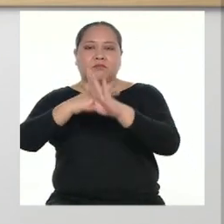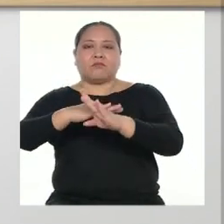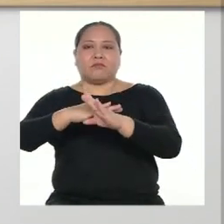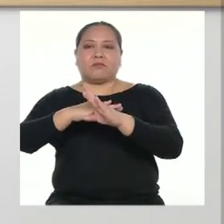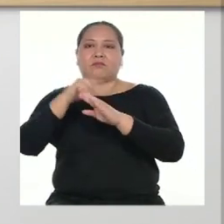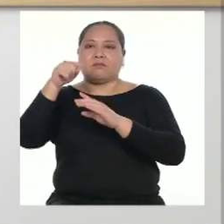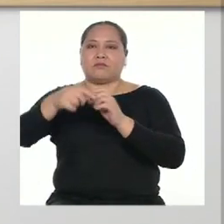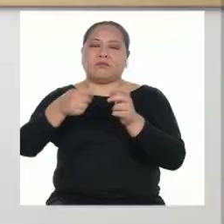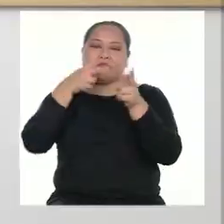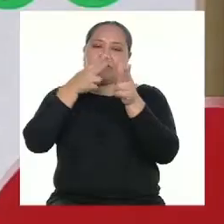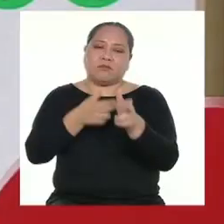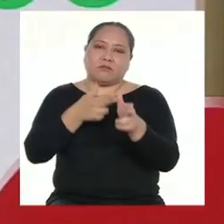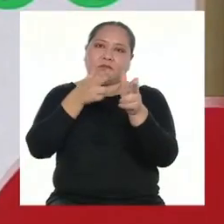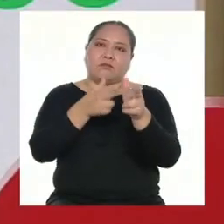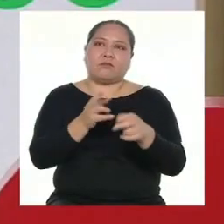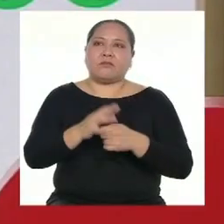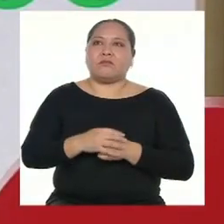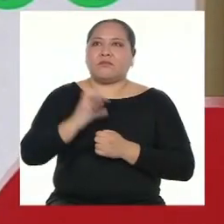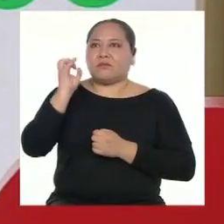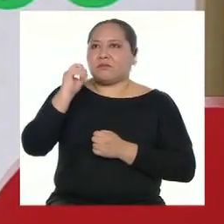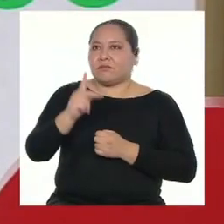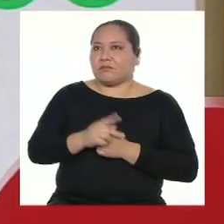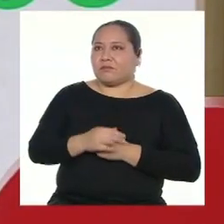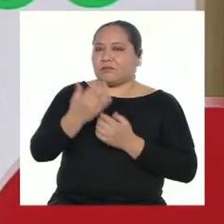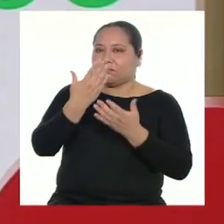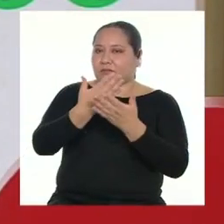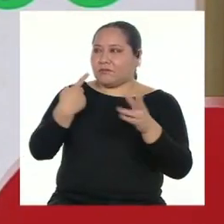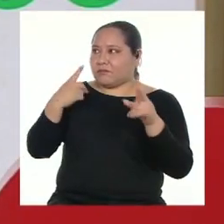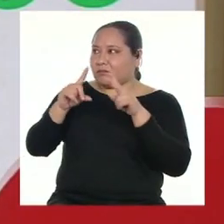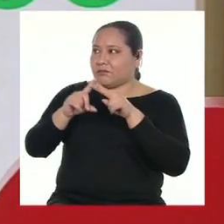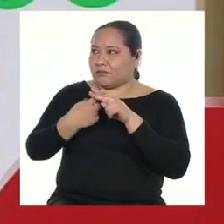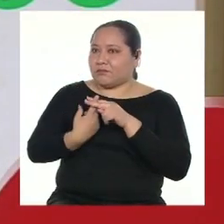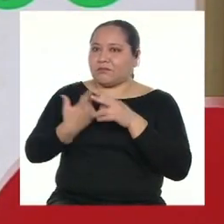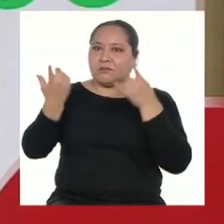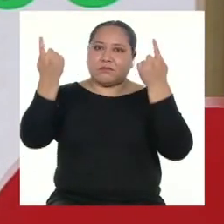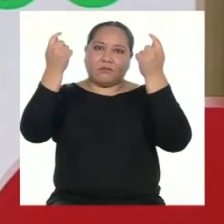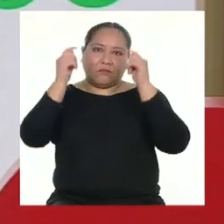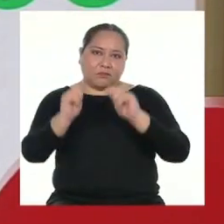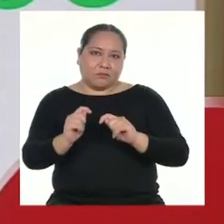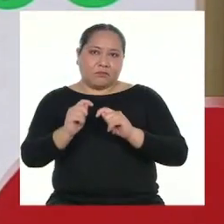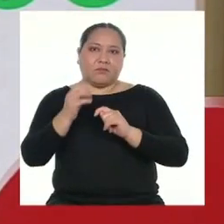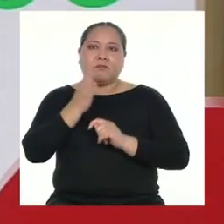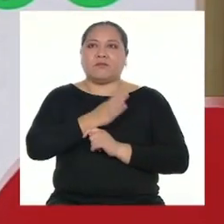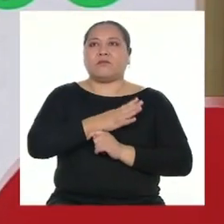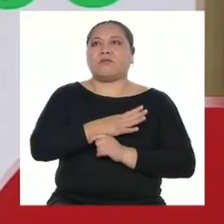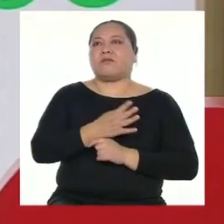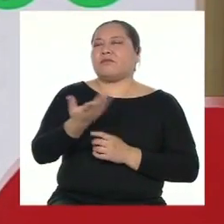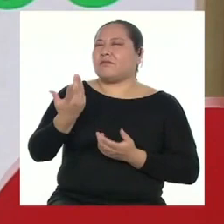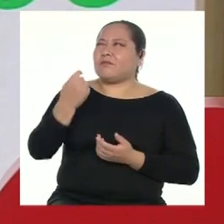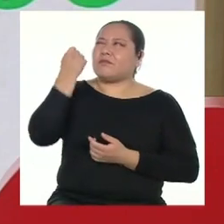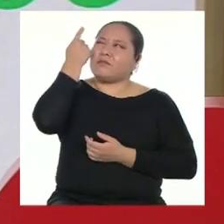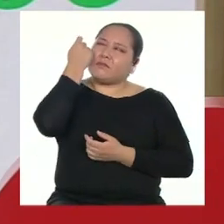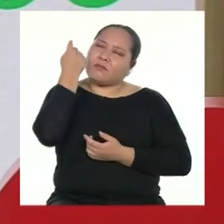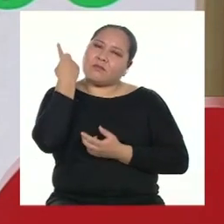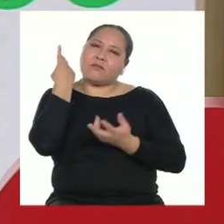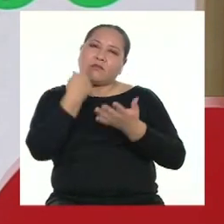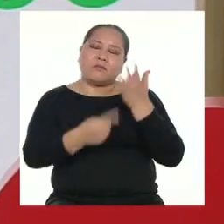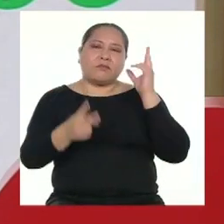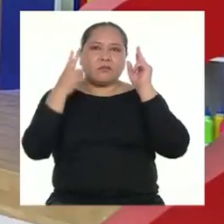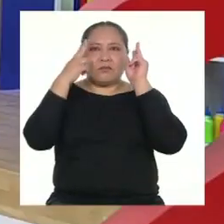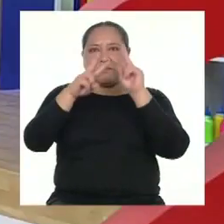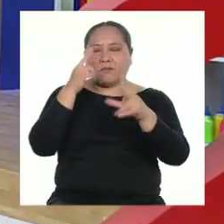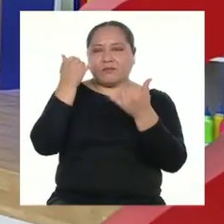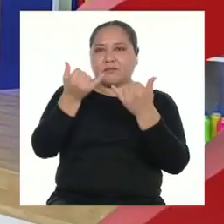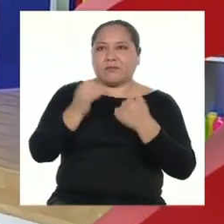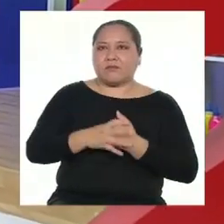el avance del problema. Muy bien. Antes de empezar, vamos a hacer una pequeña pausa para asimilar un poco más lo que hemos visto hasta ahora,